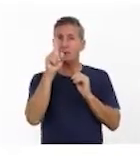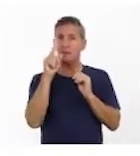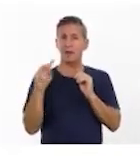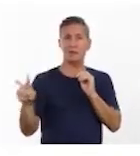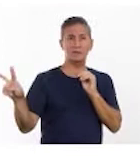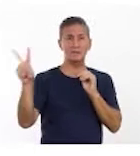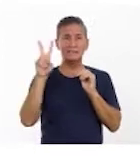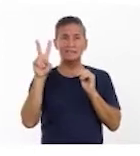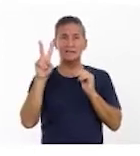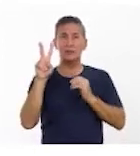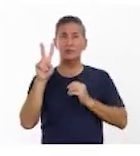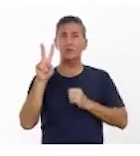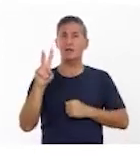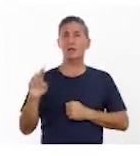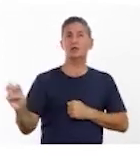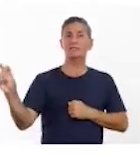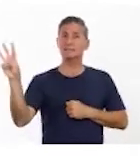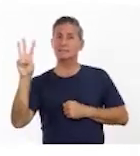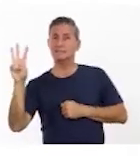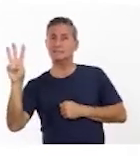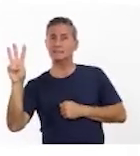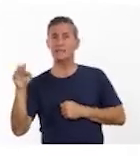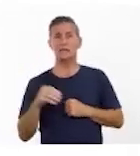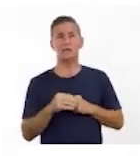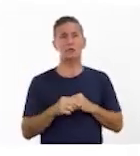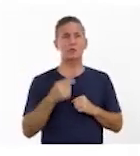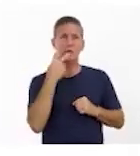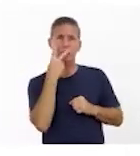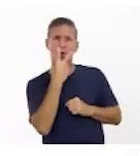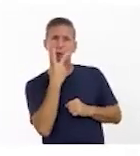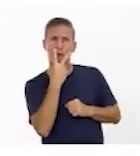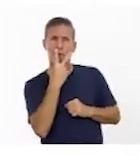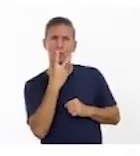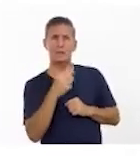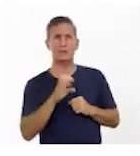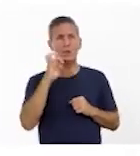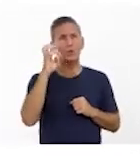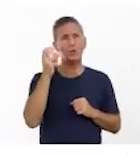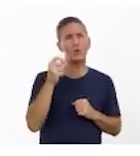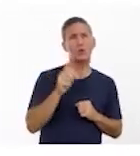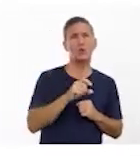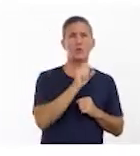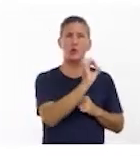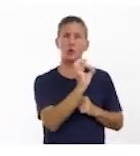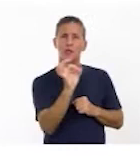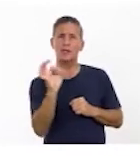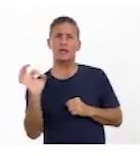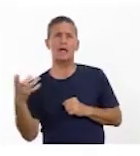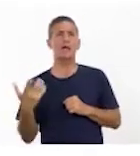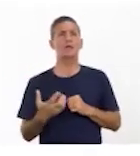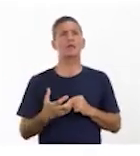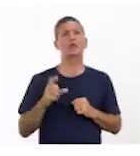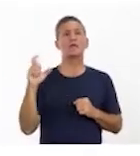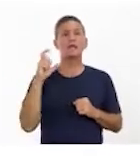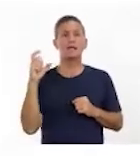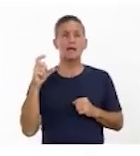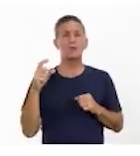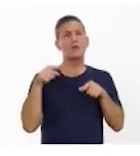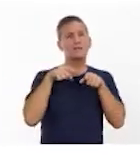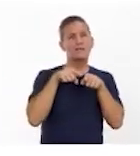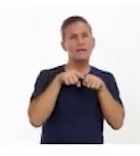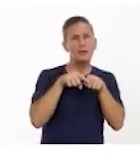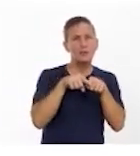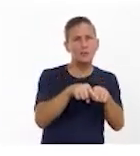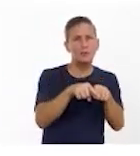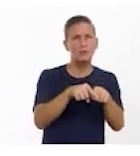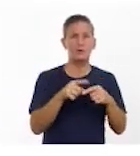primario, secundario y terciario, atendiendo al número de átomos de carbono al que está